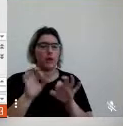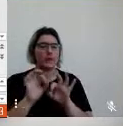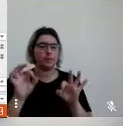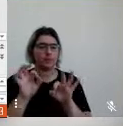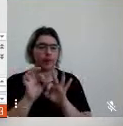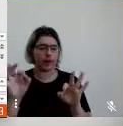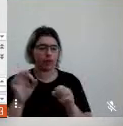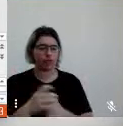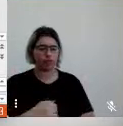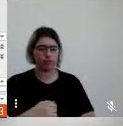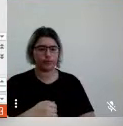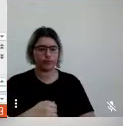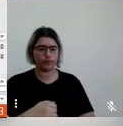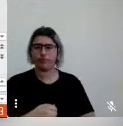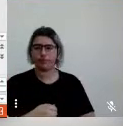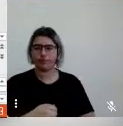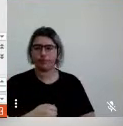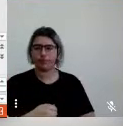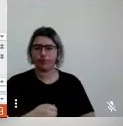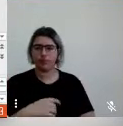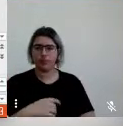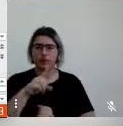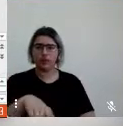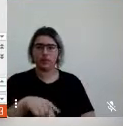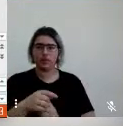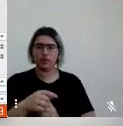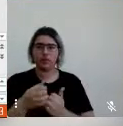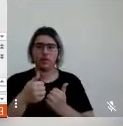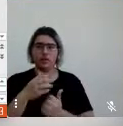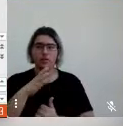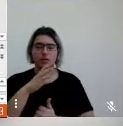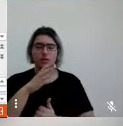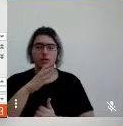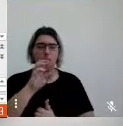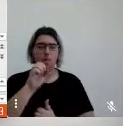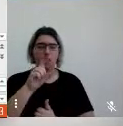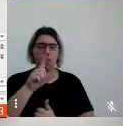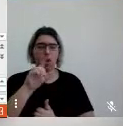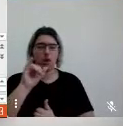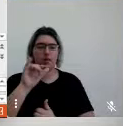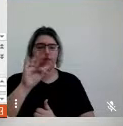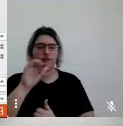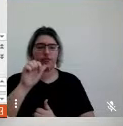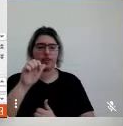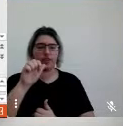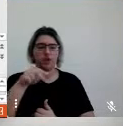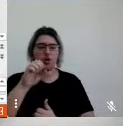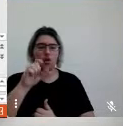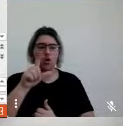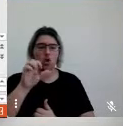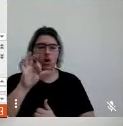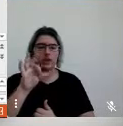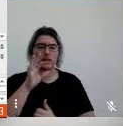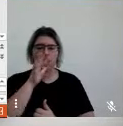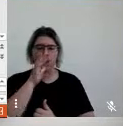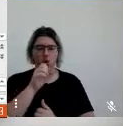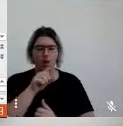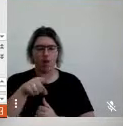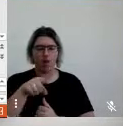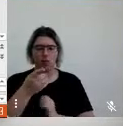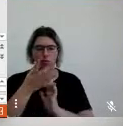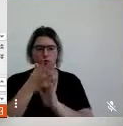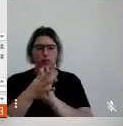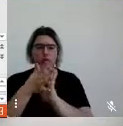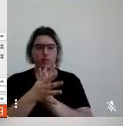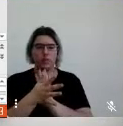punto importante, aumentar el consumo de polifenoles. Ahora en la próxima diapositiva os explicaré, pero los polifenoles se encuentran